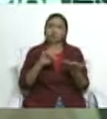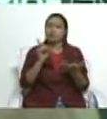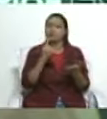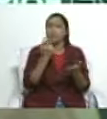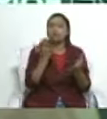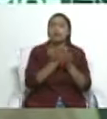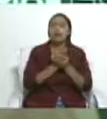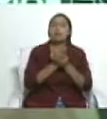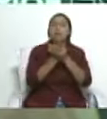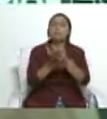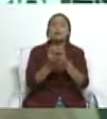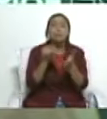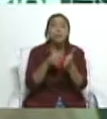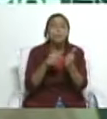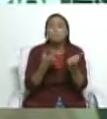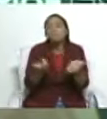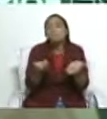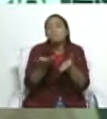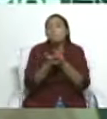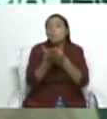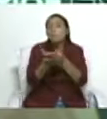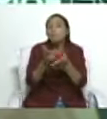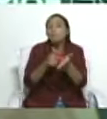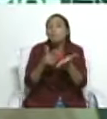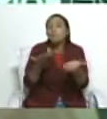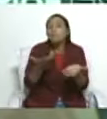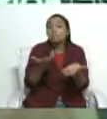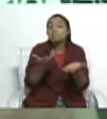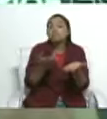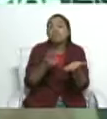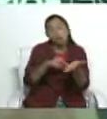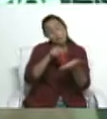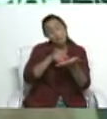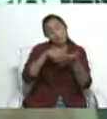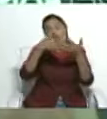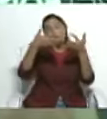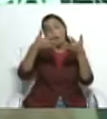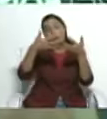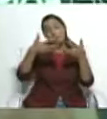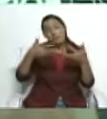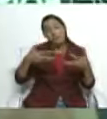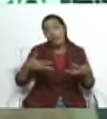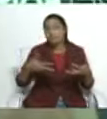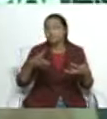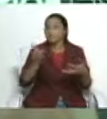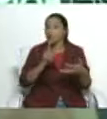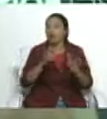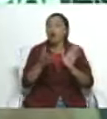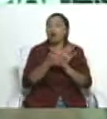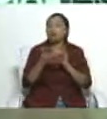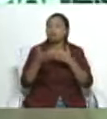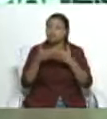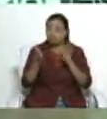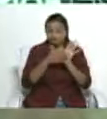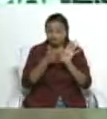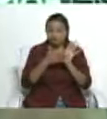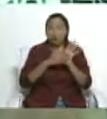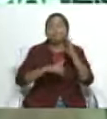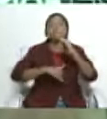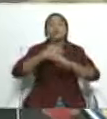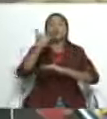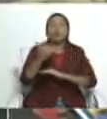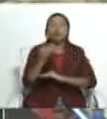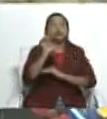marrón, quizás en algunos casos con 1000 caracteres, sino que realmente con un proyecto de país que enmarque cada